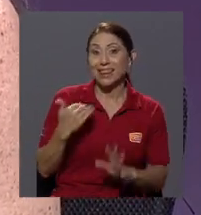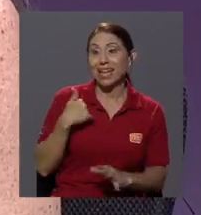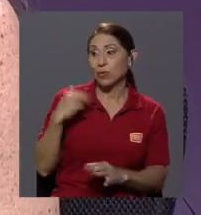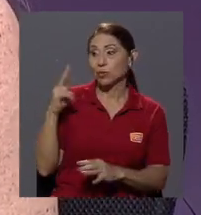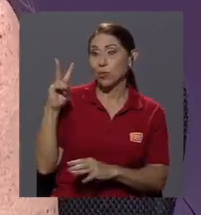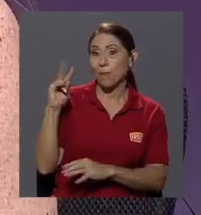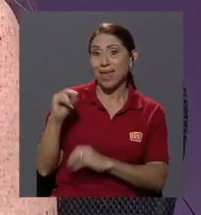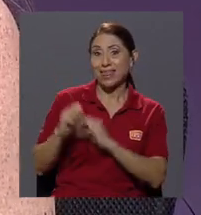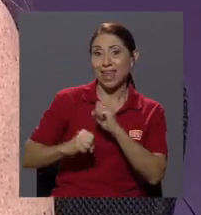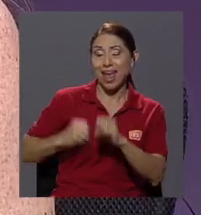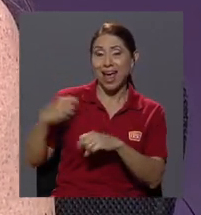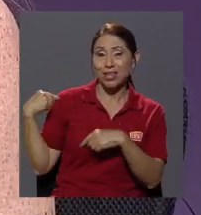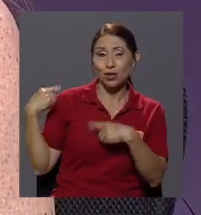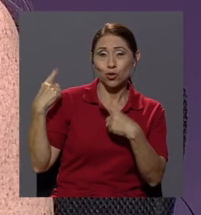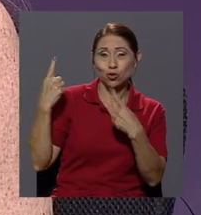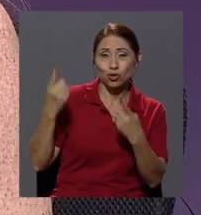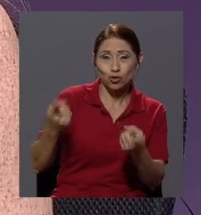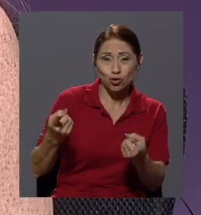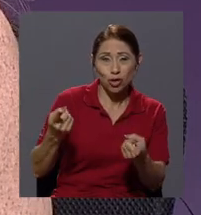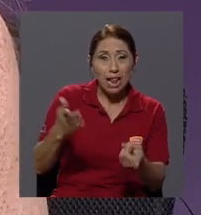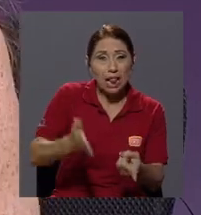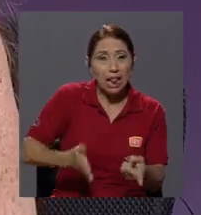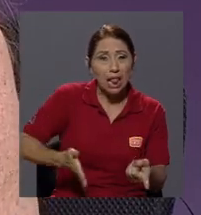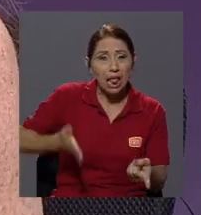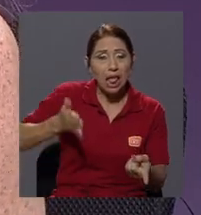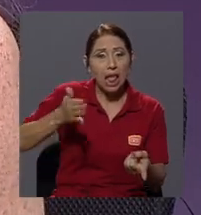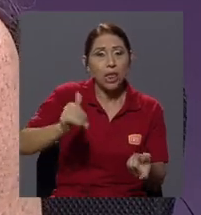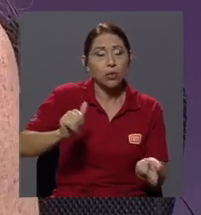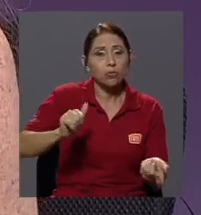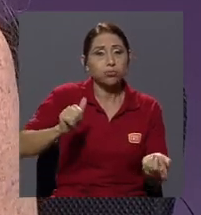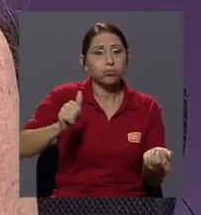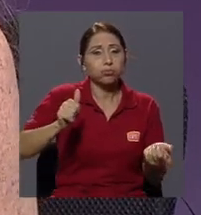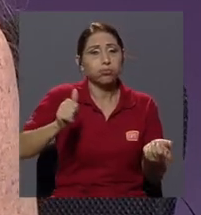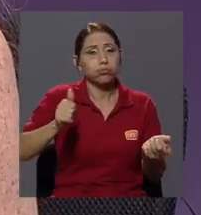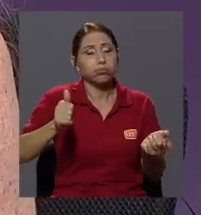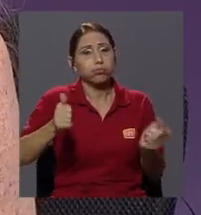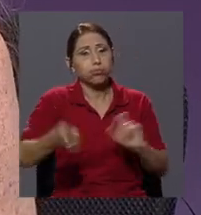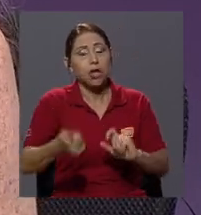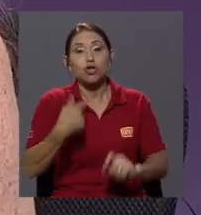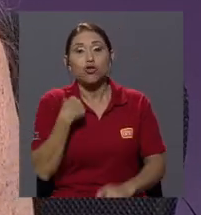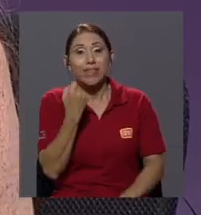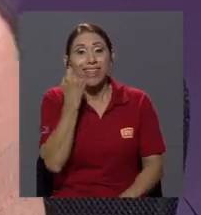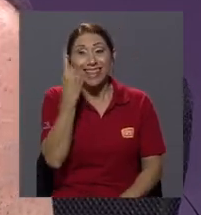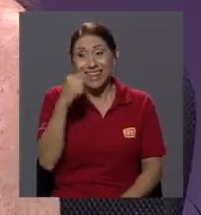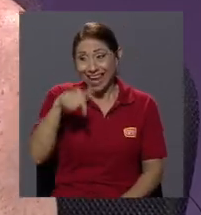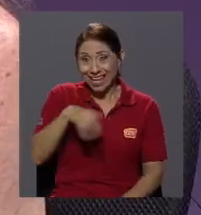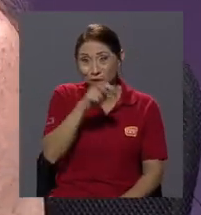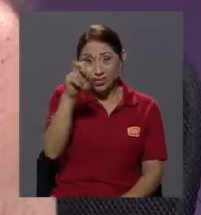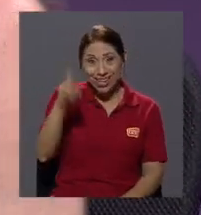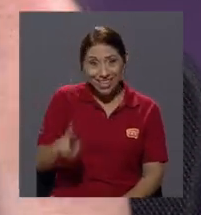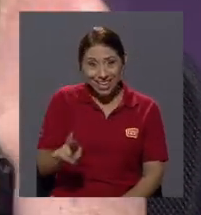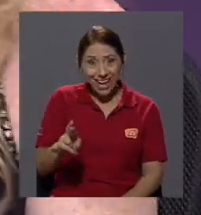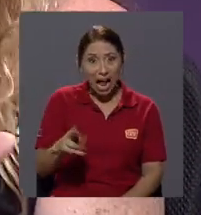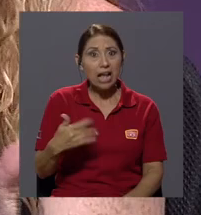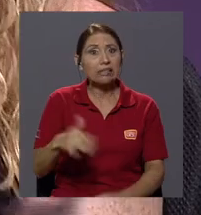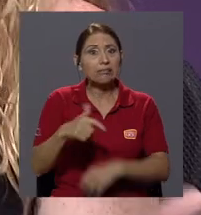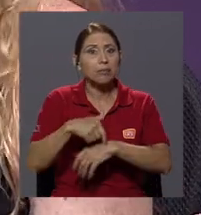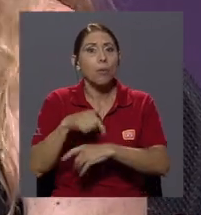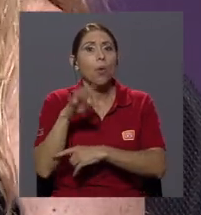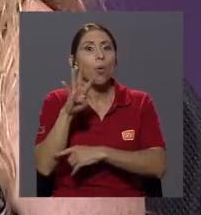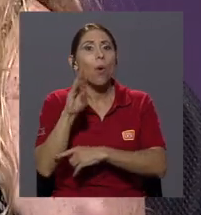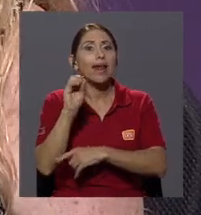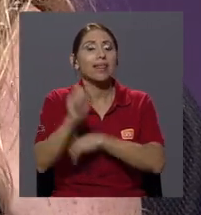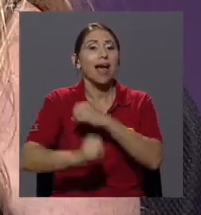yo entendí que aquí en costa rica duró 40 años para que las mujeres ganan el voto verdad que a